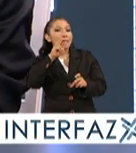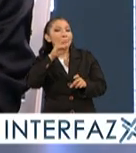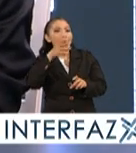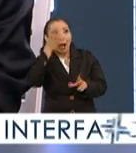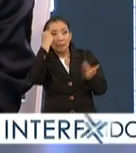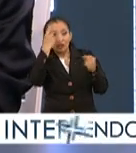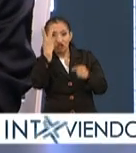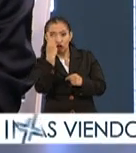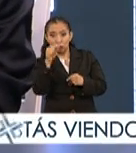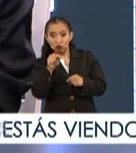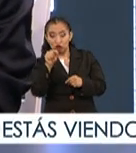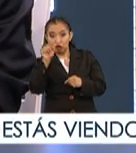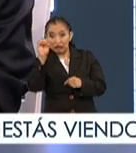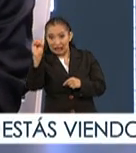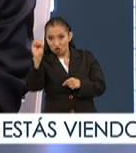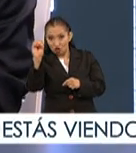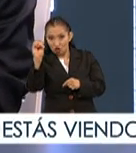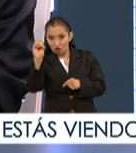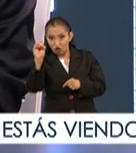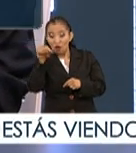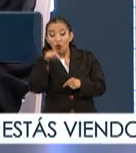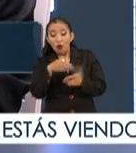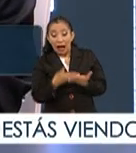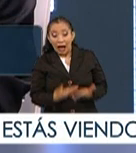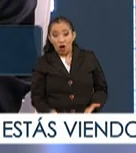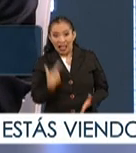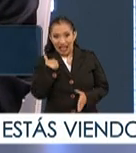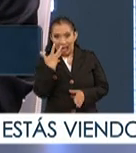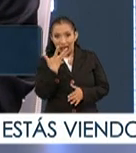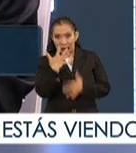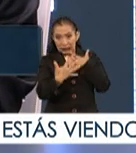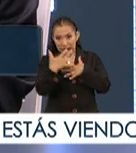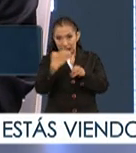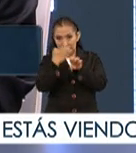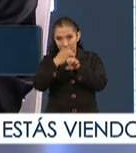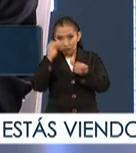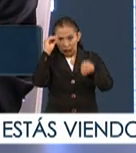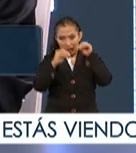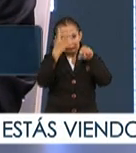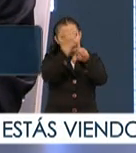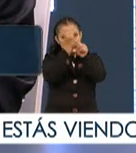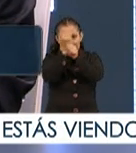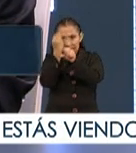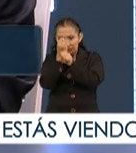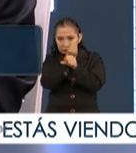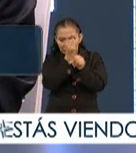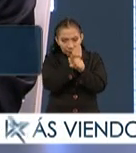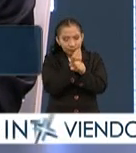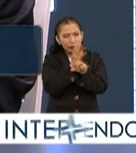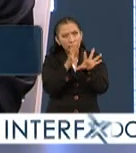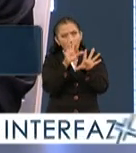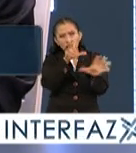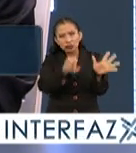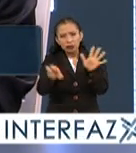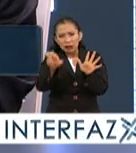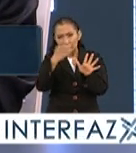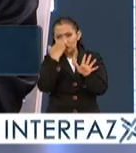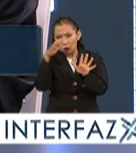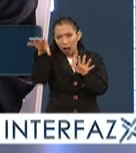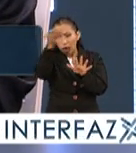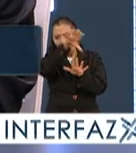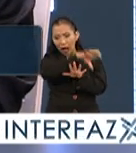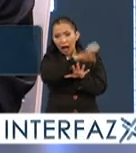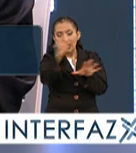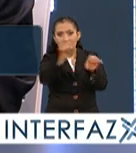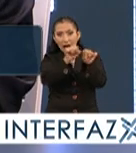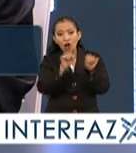Aula Aprende 2.0, en el cual hoy ya en 15 entidades estamos instalando más de 800 escuelas el